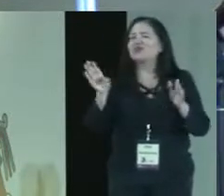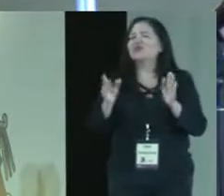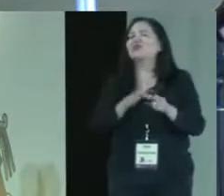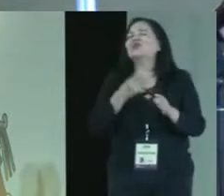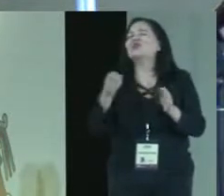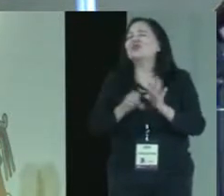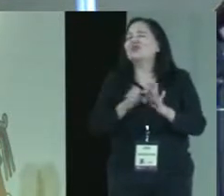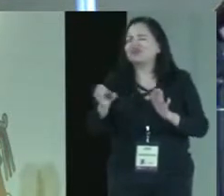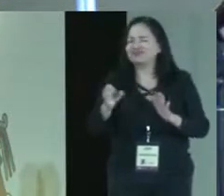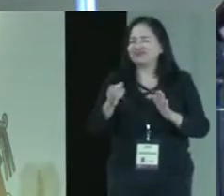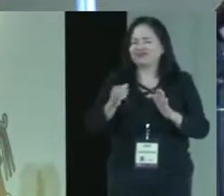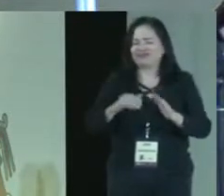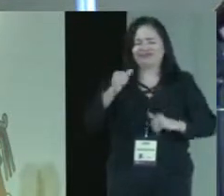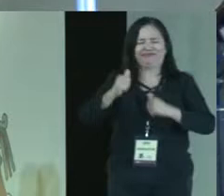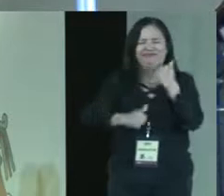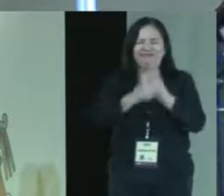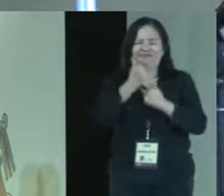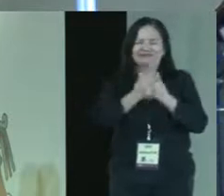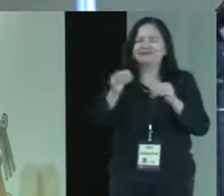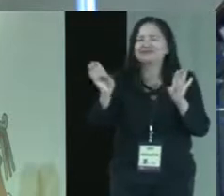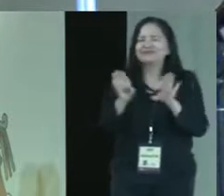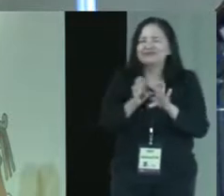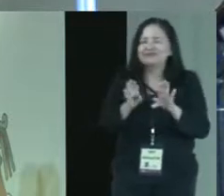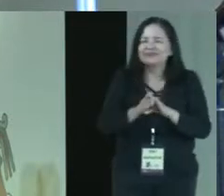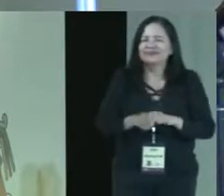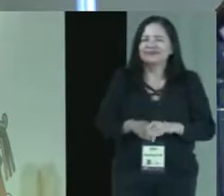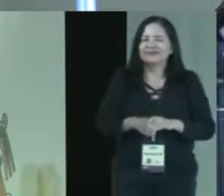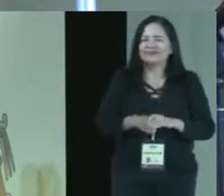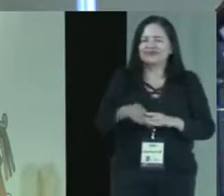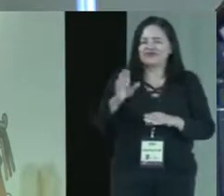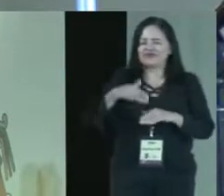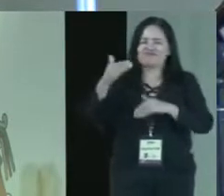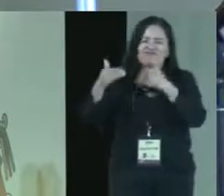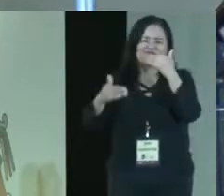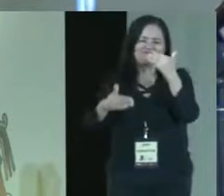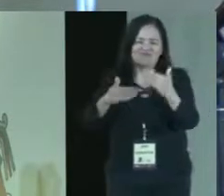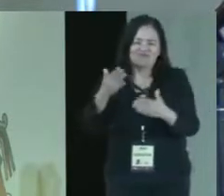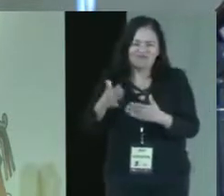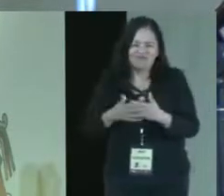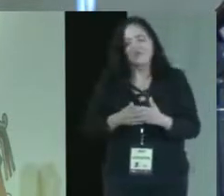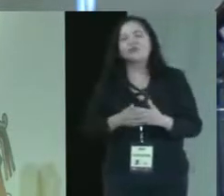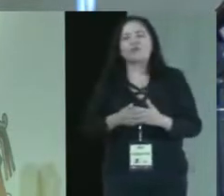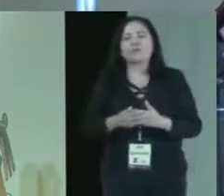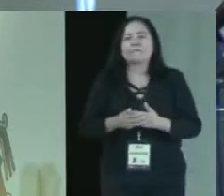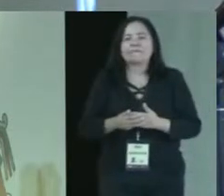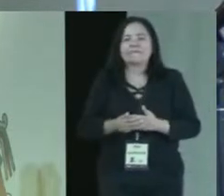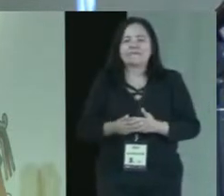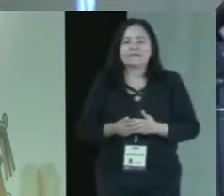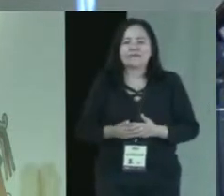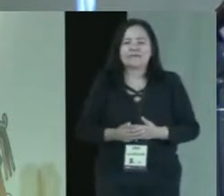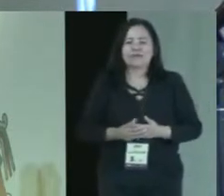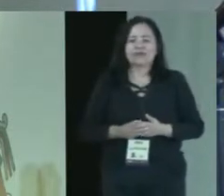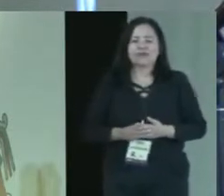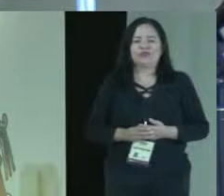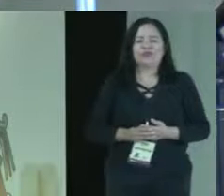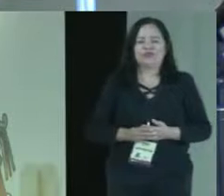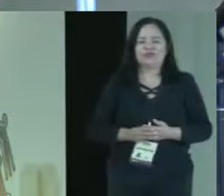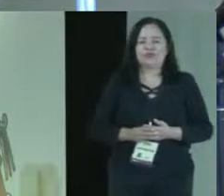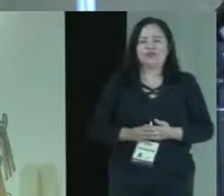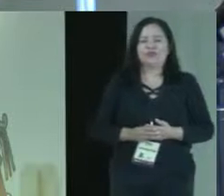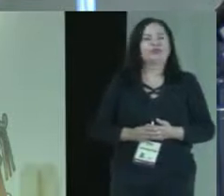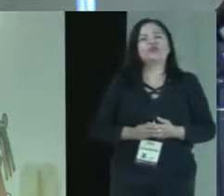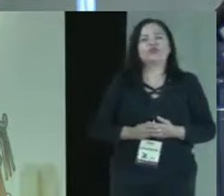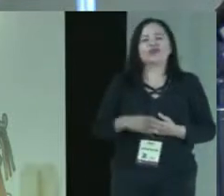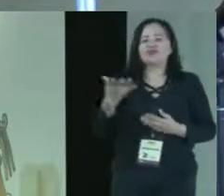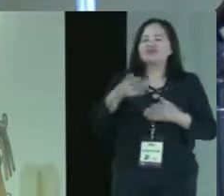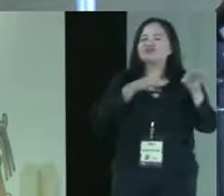patrón competitivo basado en la incorporación del progreso técnico en el proceso productivo y en el incremento de la